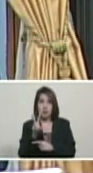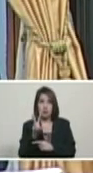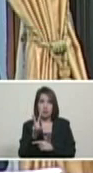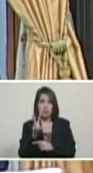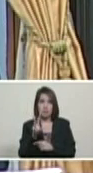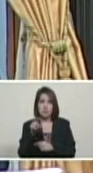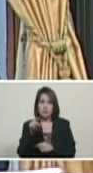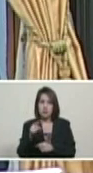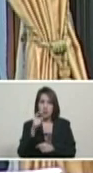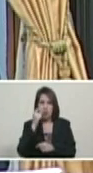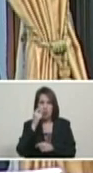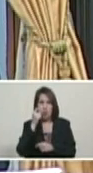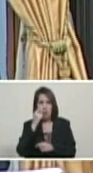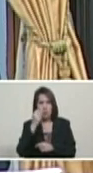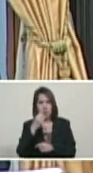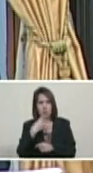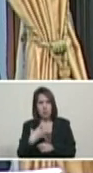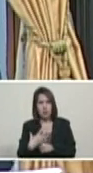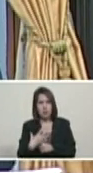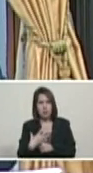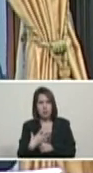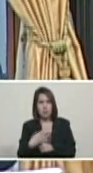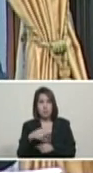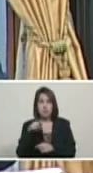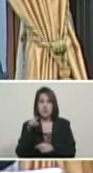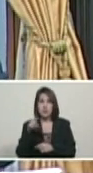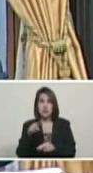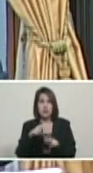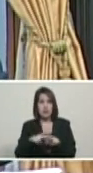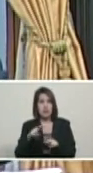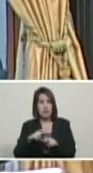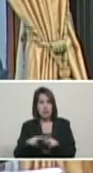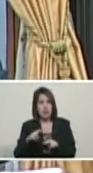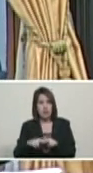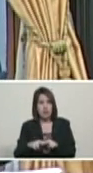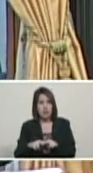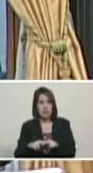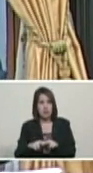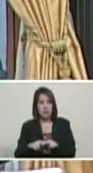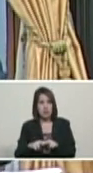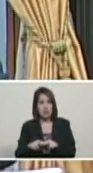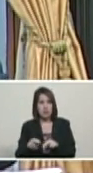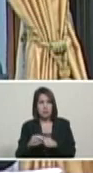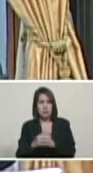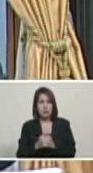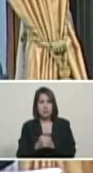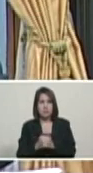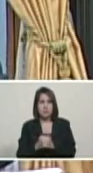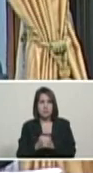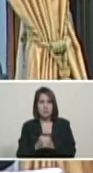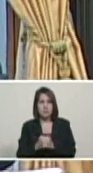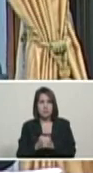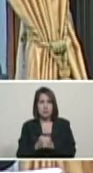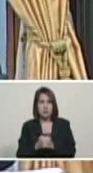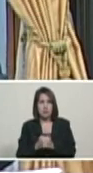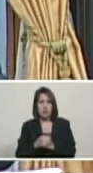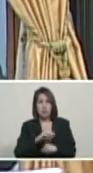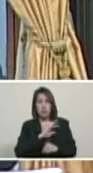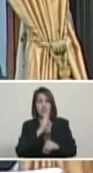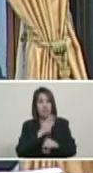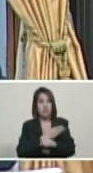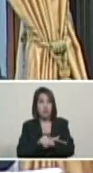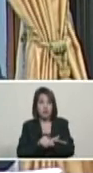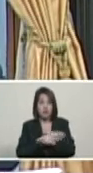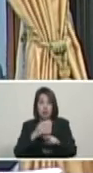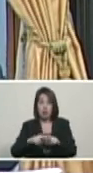ti, hombre bueno, de ti, juventud, de ti, niño y niña, cuánto amor, cuánta sonrisa, cuánta fuerza que nos dan los